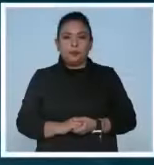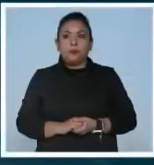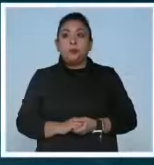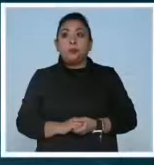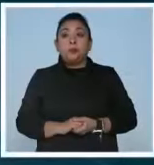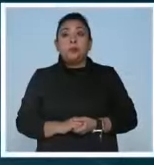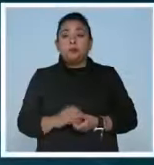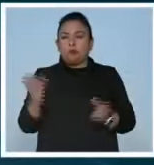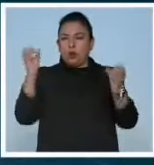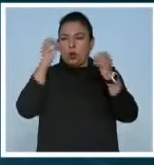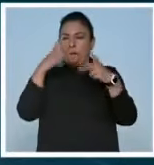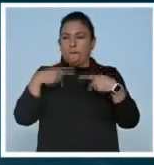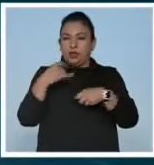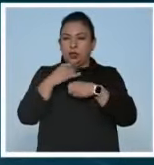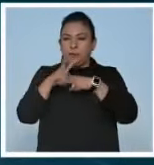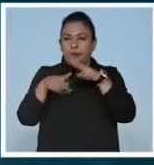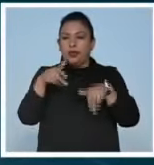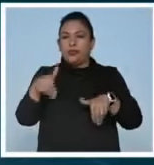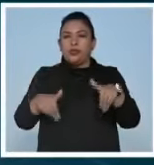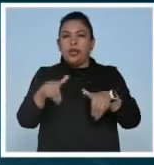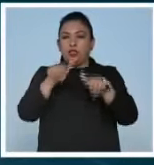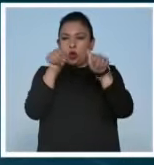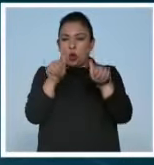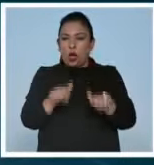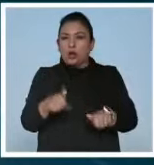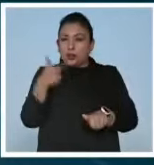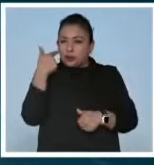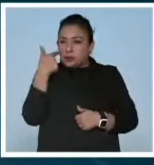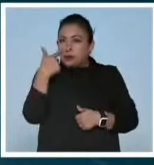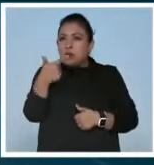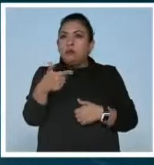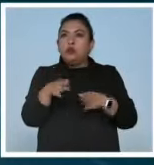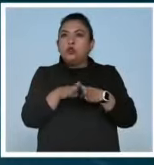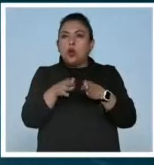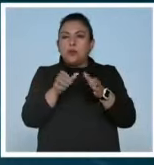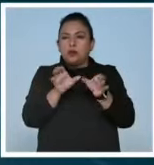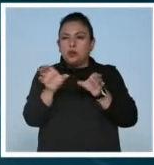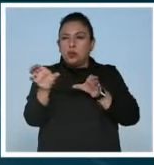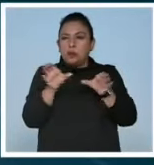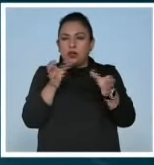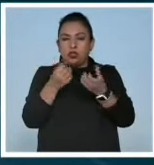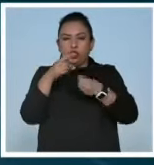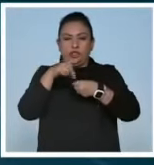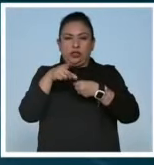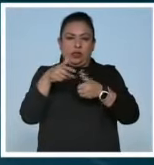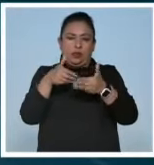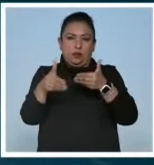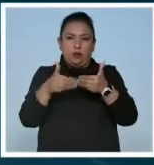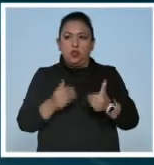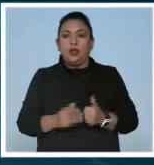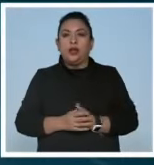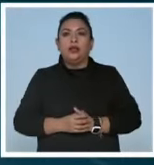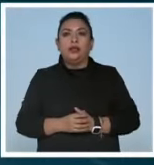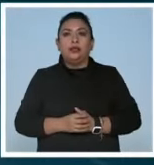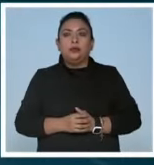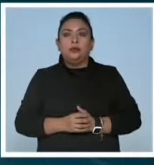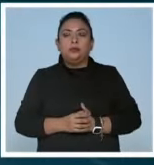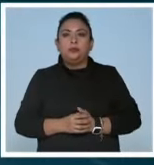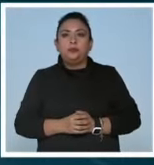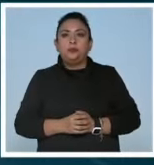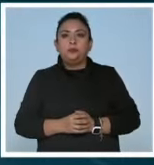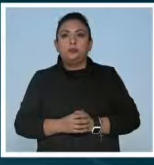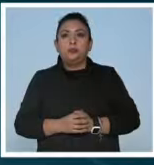Un oscuro personaje llega al Teatro de las Artes y deja al descubierto la fragmentación de la sociedad contemporánea.